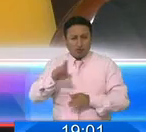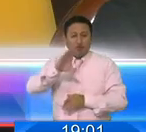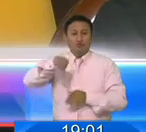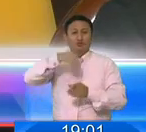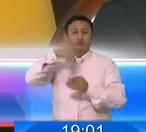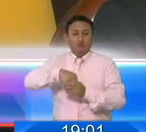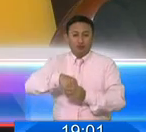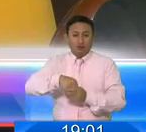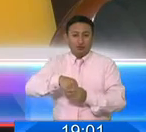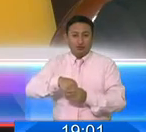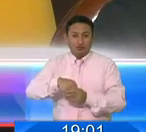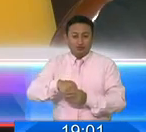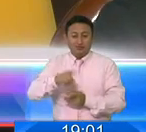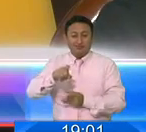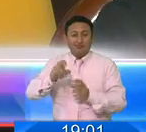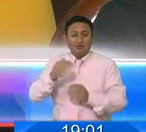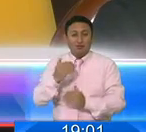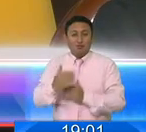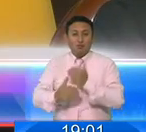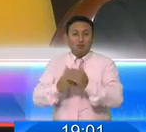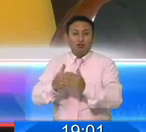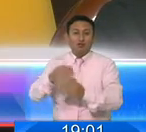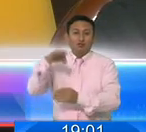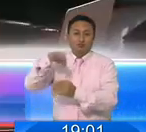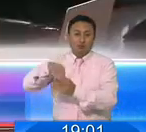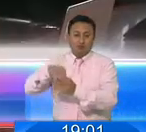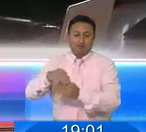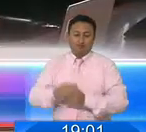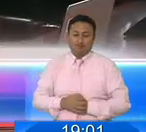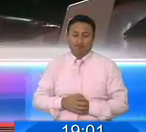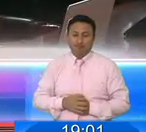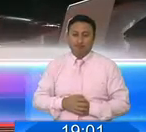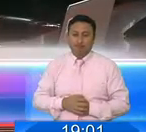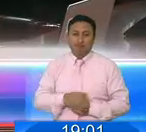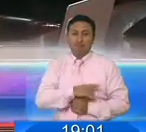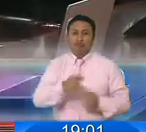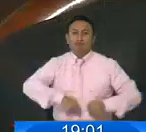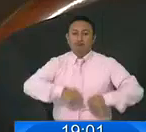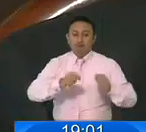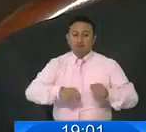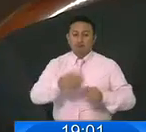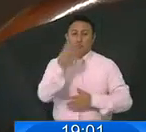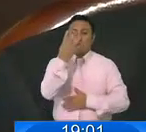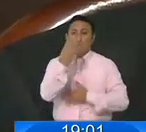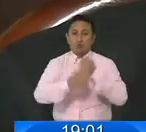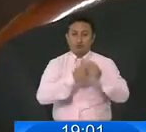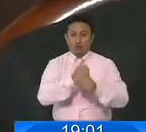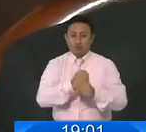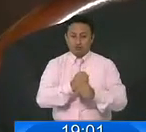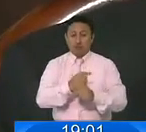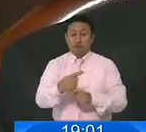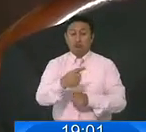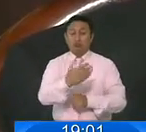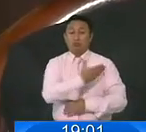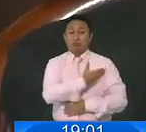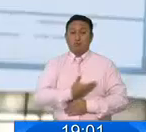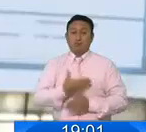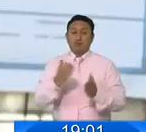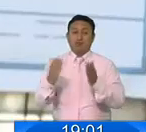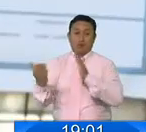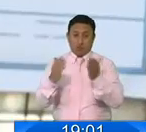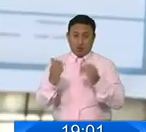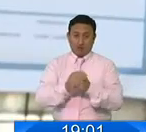en torno a los procesos eleccionarios el convenio durará 4 gustavo vega presidente temporal del cn